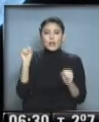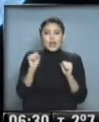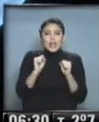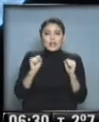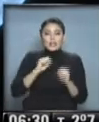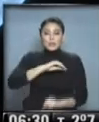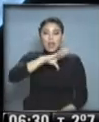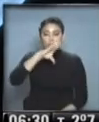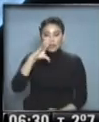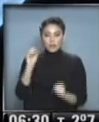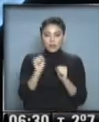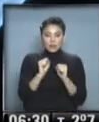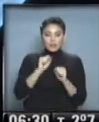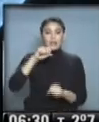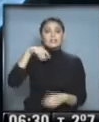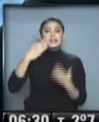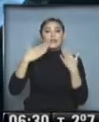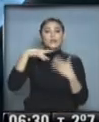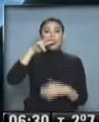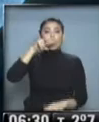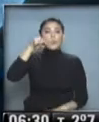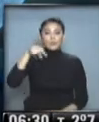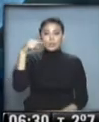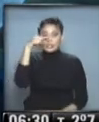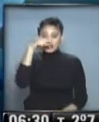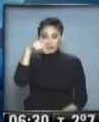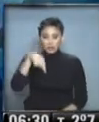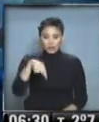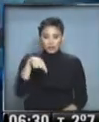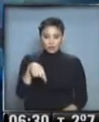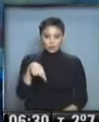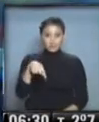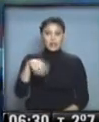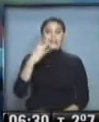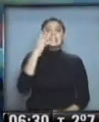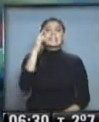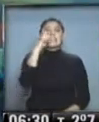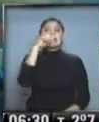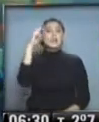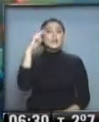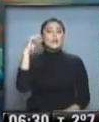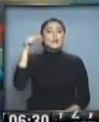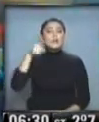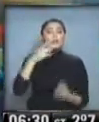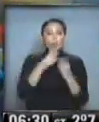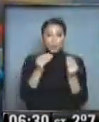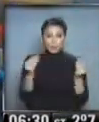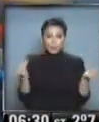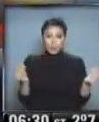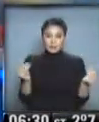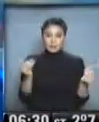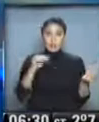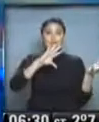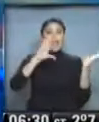una madrugada muy fría. 2 grados 7 décimos la temperatura en estos momentos. 79 es el porcentaje de humedad. Las